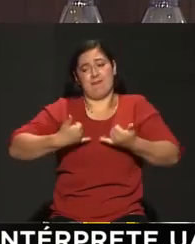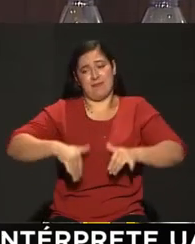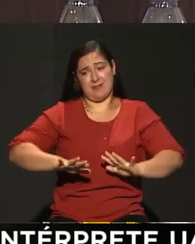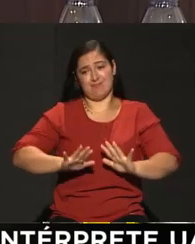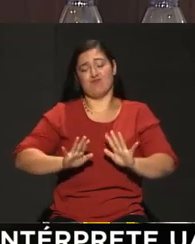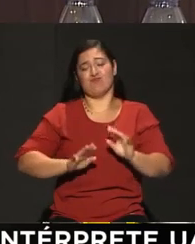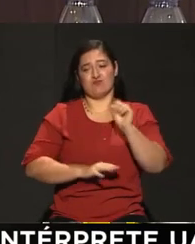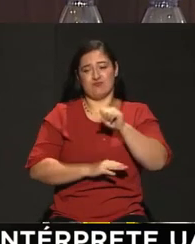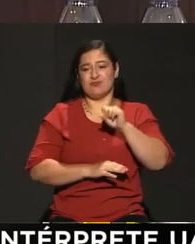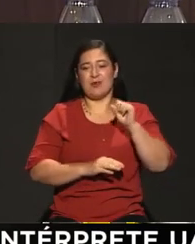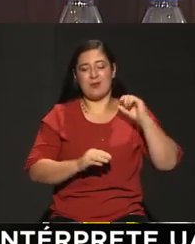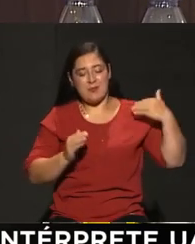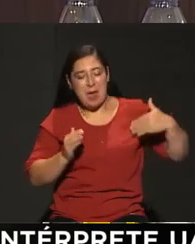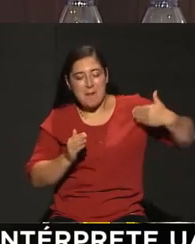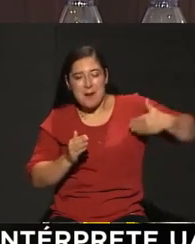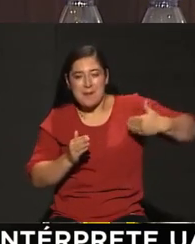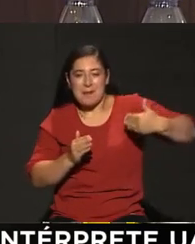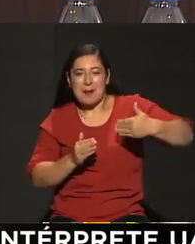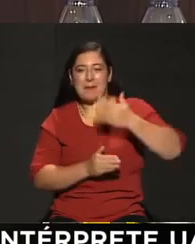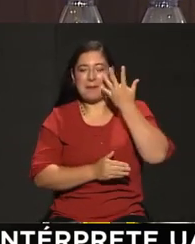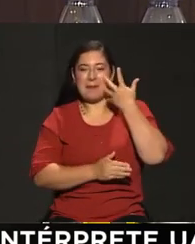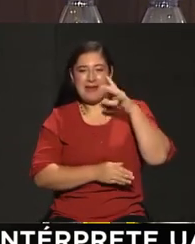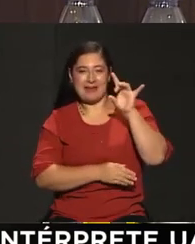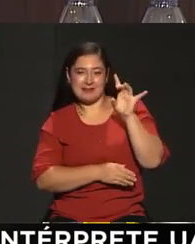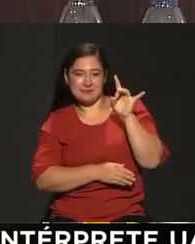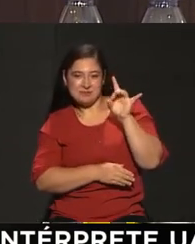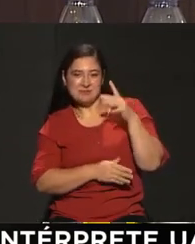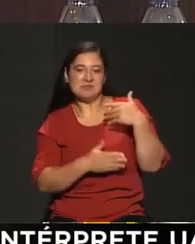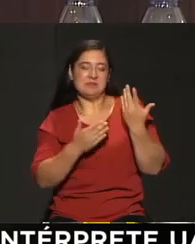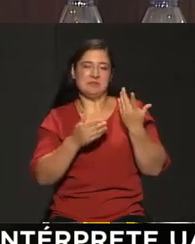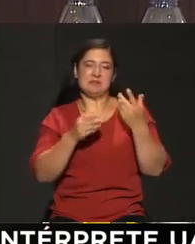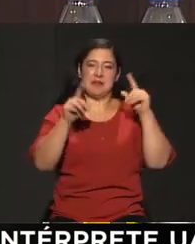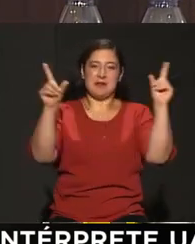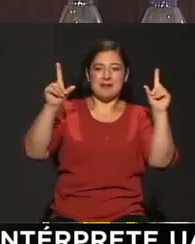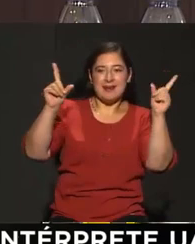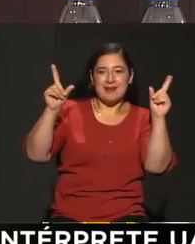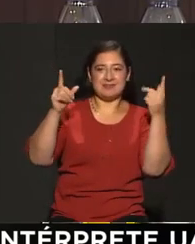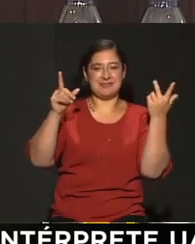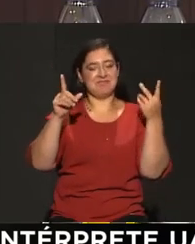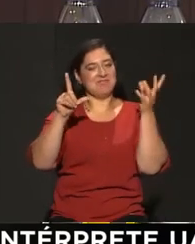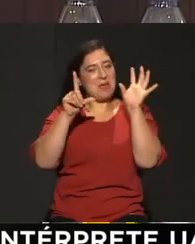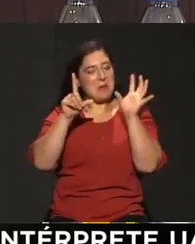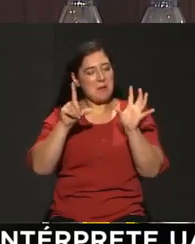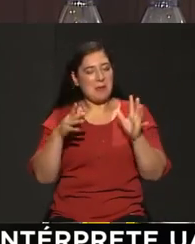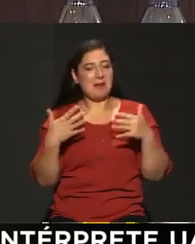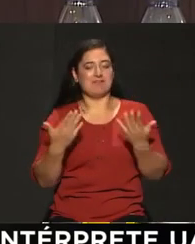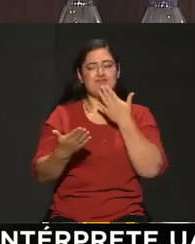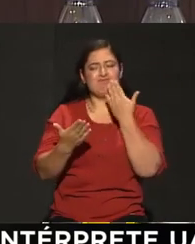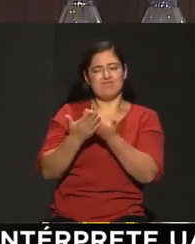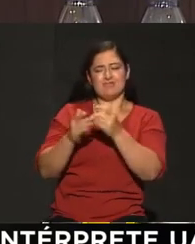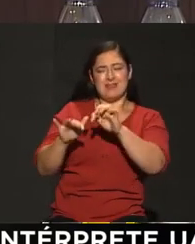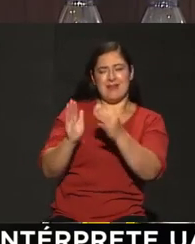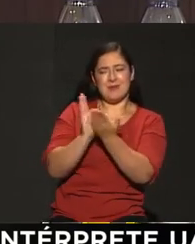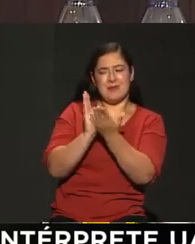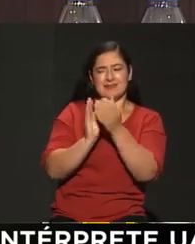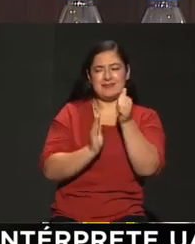finaliza, digamos, estos capítulos que hemos realizado. Hemos realizado 15 capítulos de este programa. Gratitud infinitas para la secretaria de Educación, Alexandra,